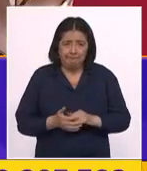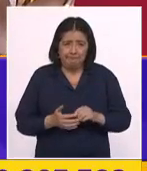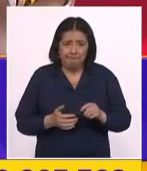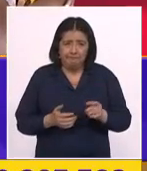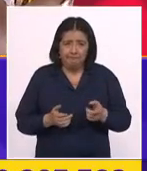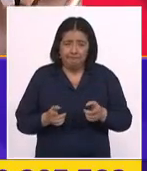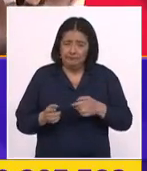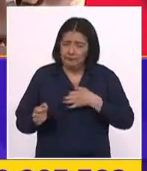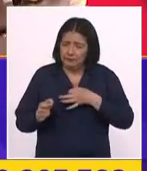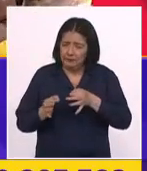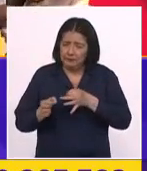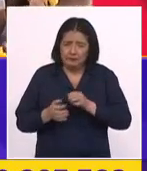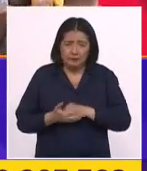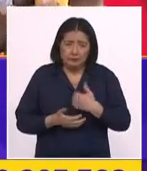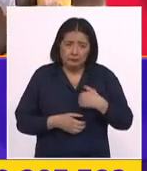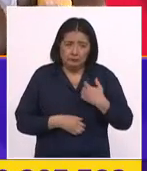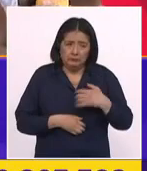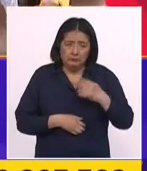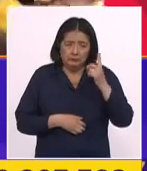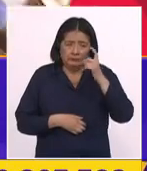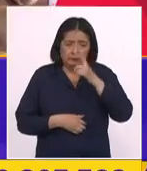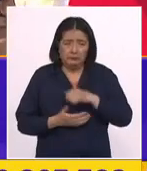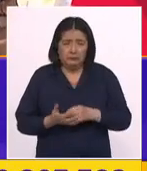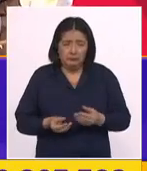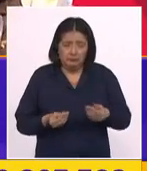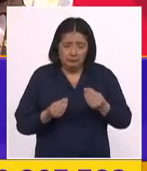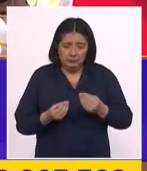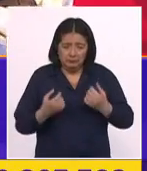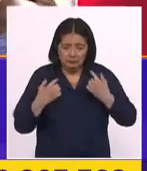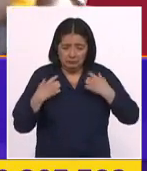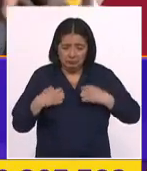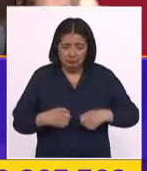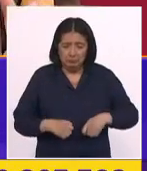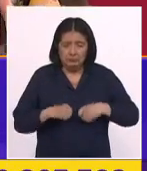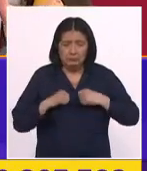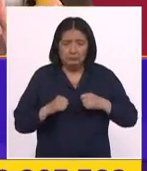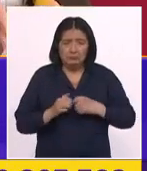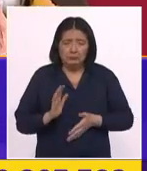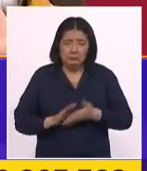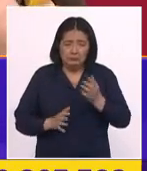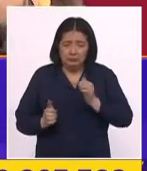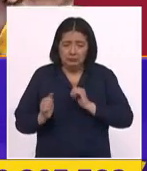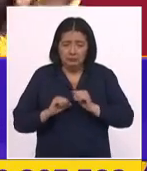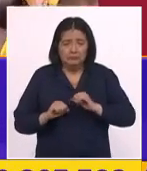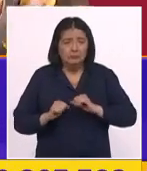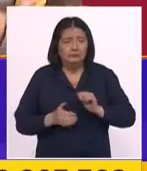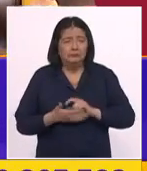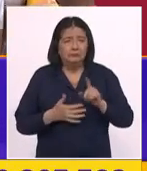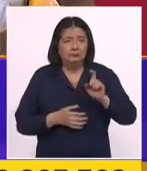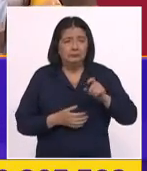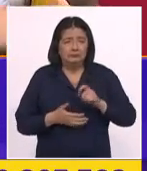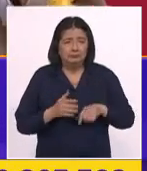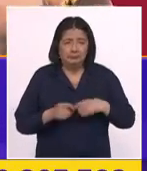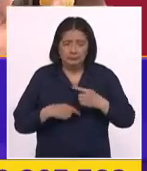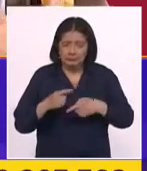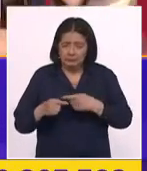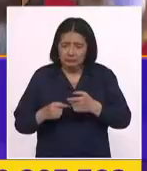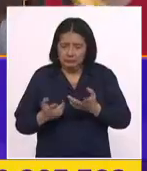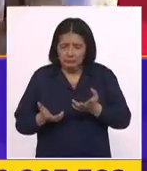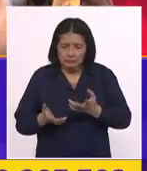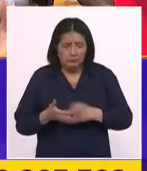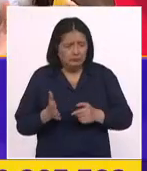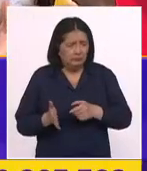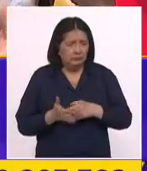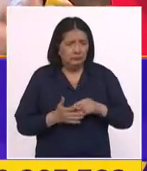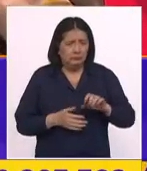contado pasajes tan, yo diría, dramáticos, en los que te daban un buzo para irte a una competencia donde tendrías que hacer presentaciones diarias, pero además te exigían